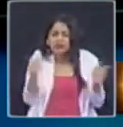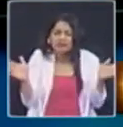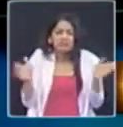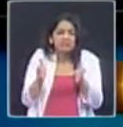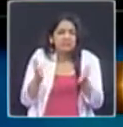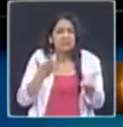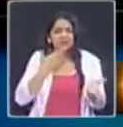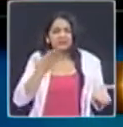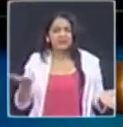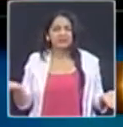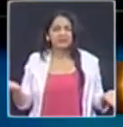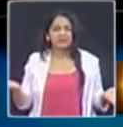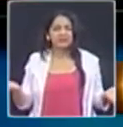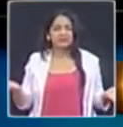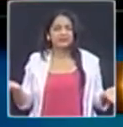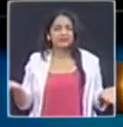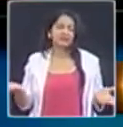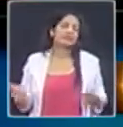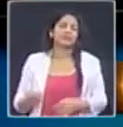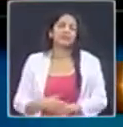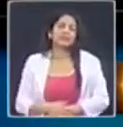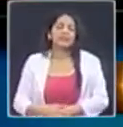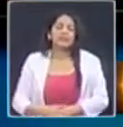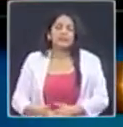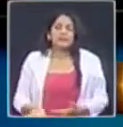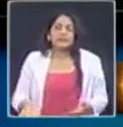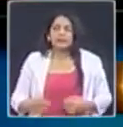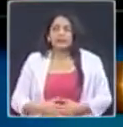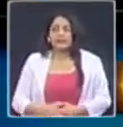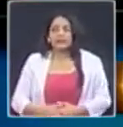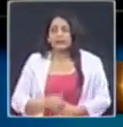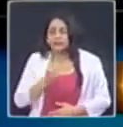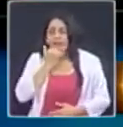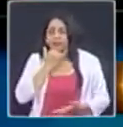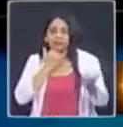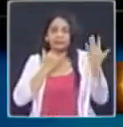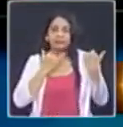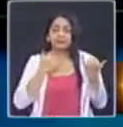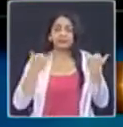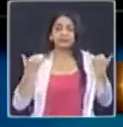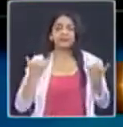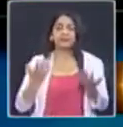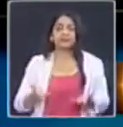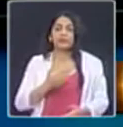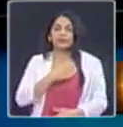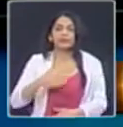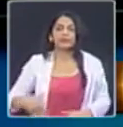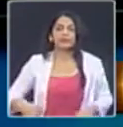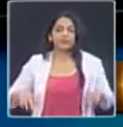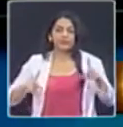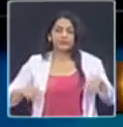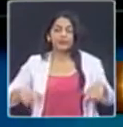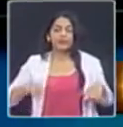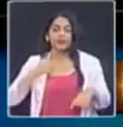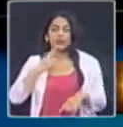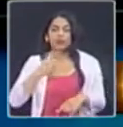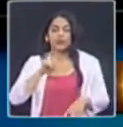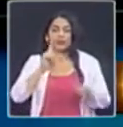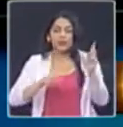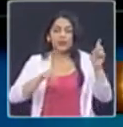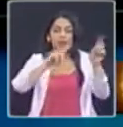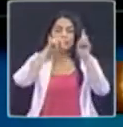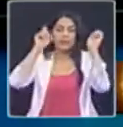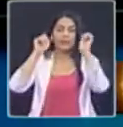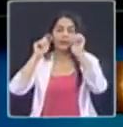que entre las preguntas que el presidente moreno haya puesto en consideración de los ciudadanos de la delegación de ese mamotreto porque esa es la única expresión